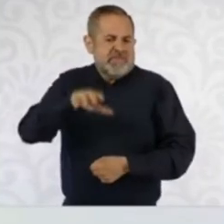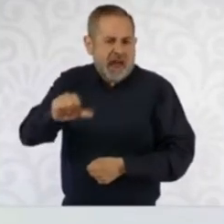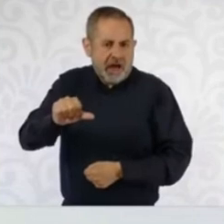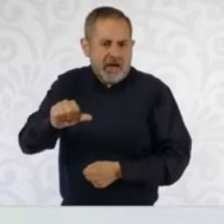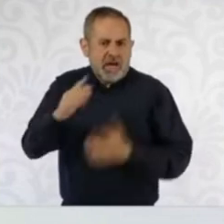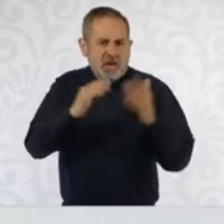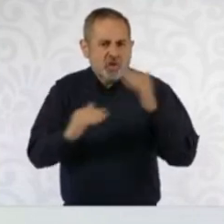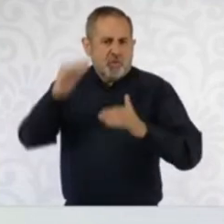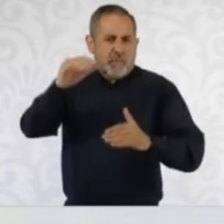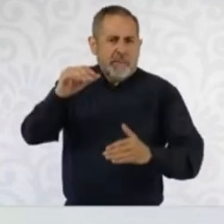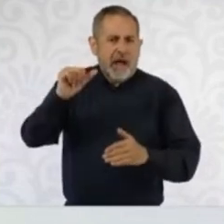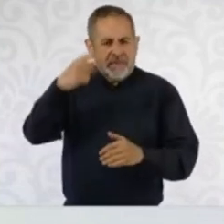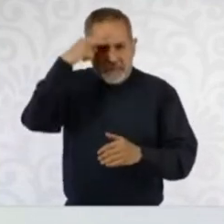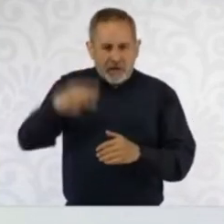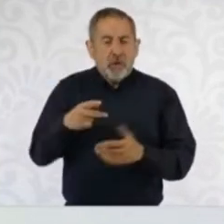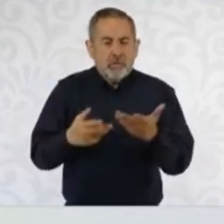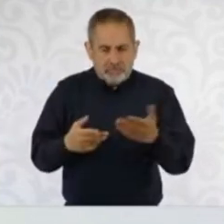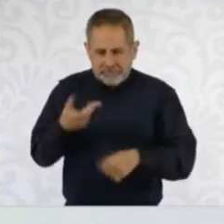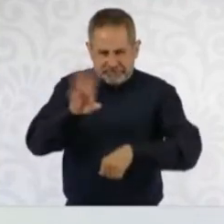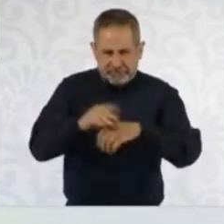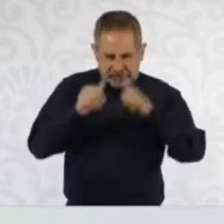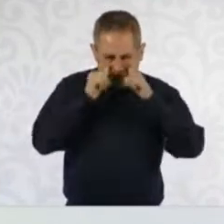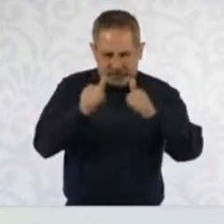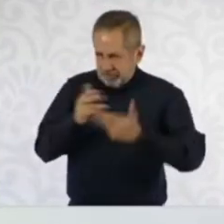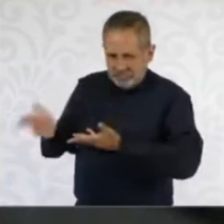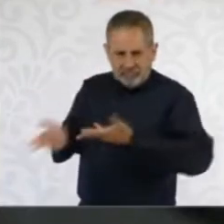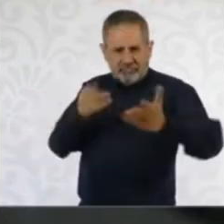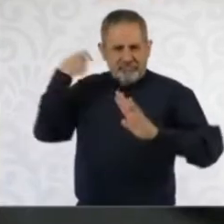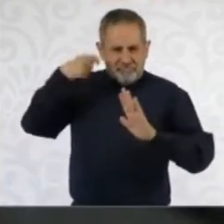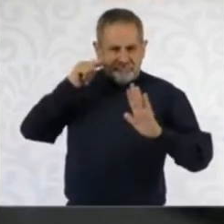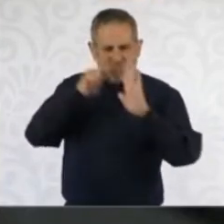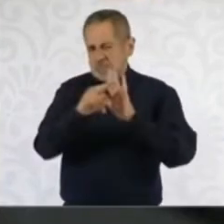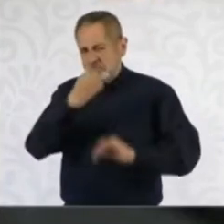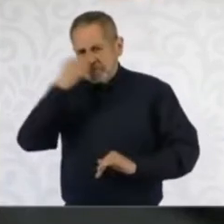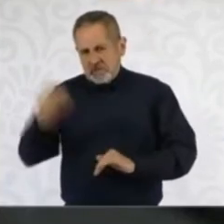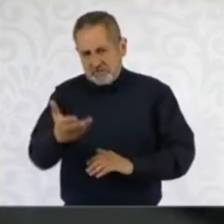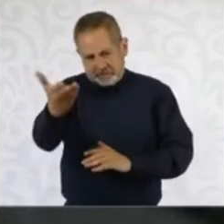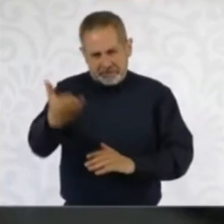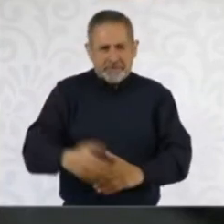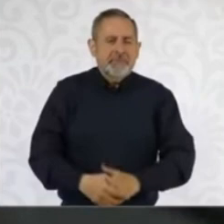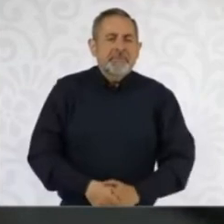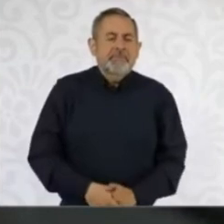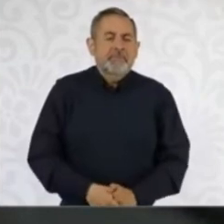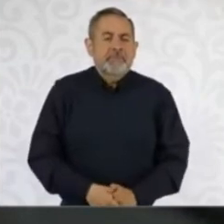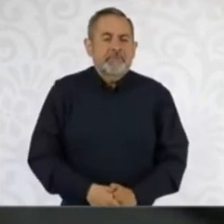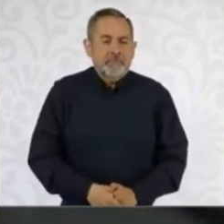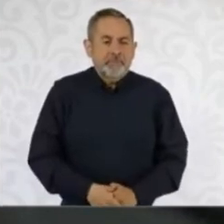de las Fuerzas Armadas de México. Si me lo permite, Presidenta, veamos la cápsula.